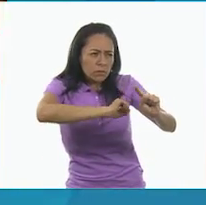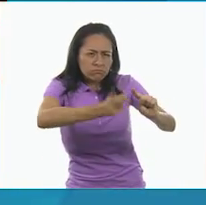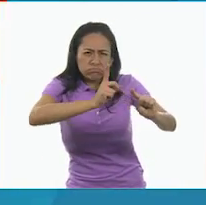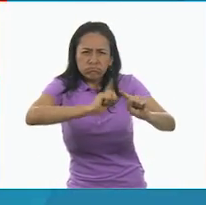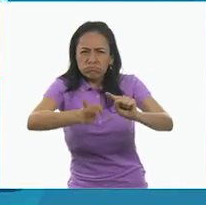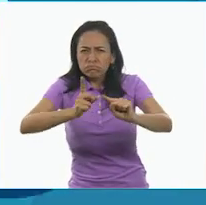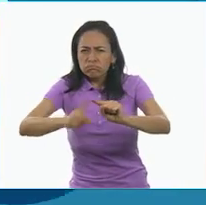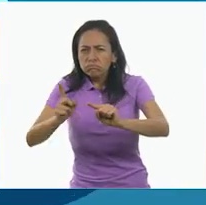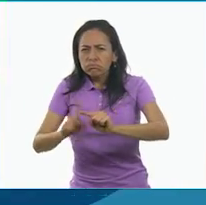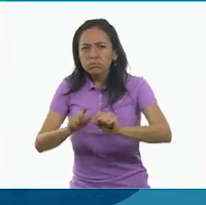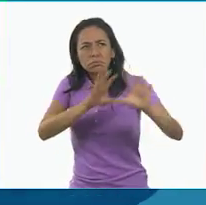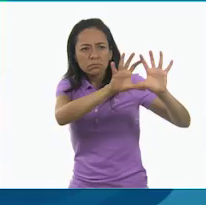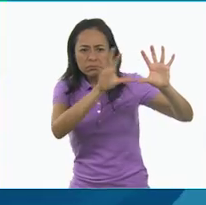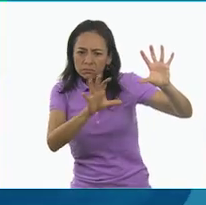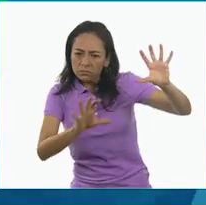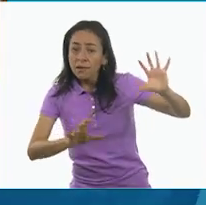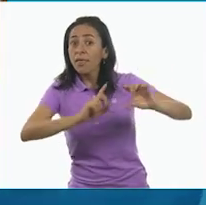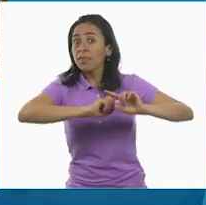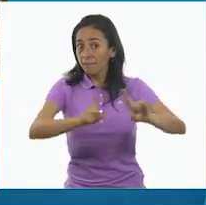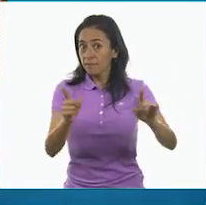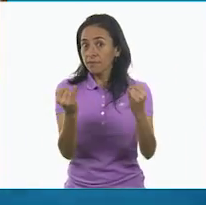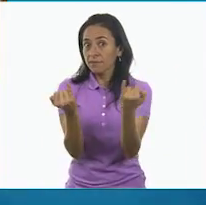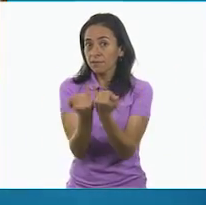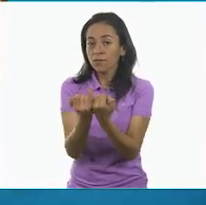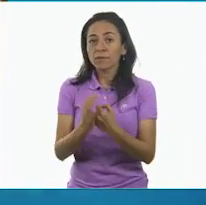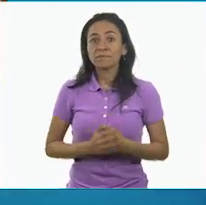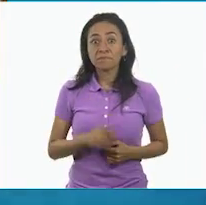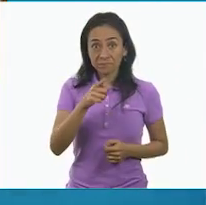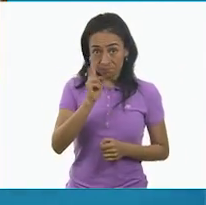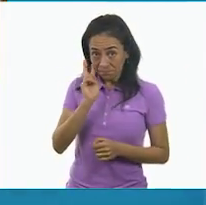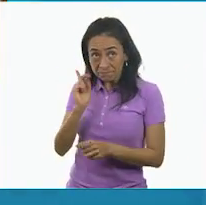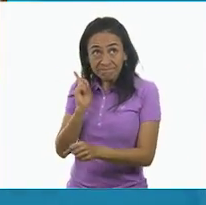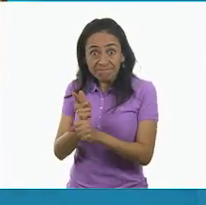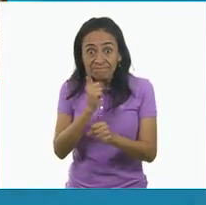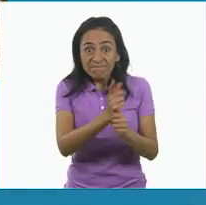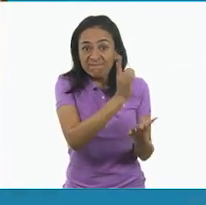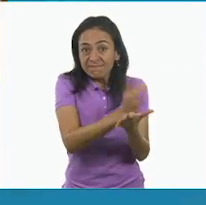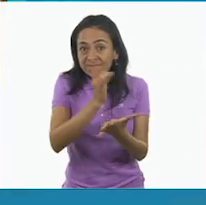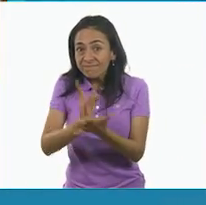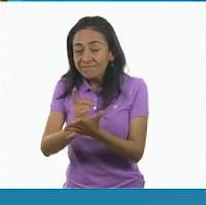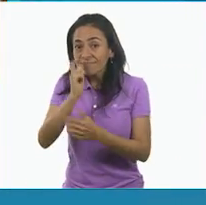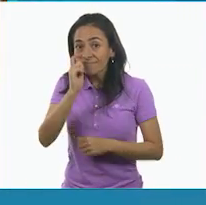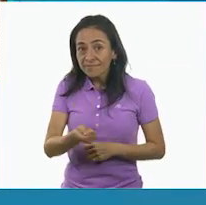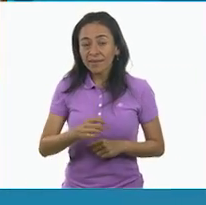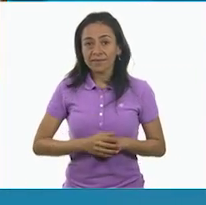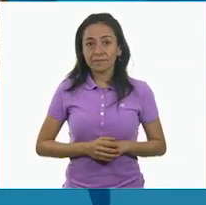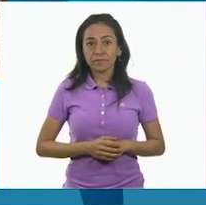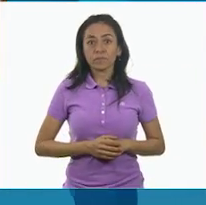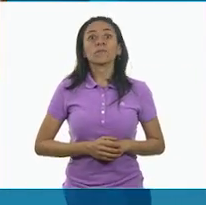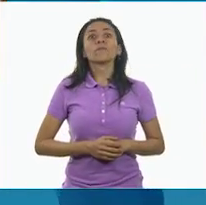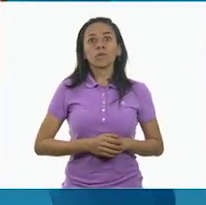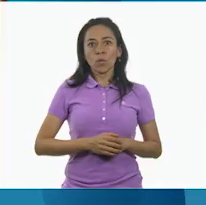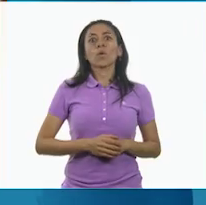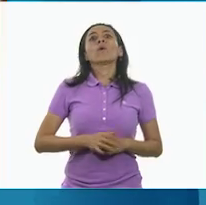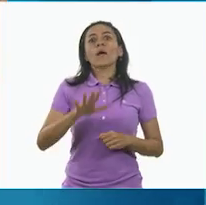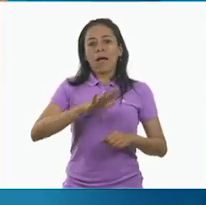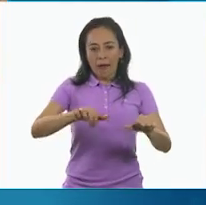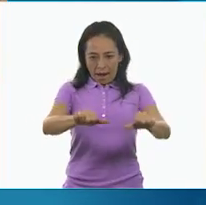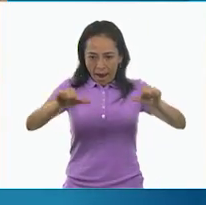áreas geográficas. ¿Ya identificaste la diferencia entre superárea cultural y área